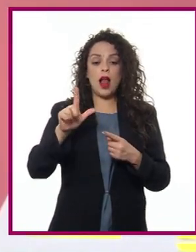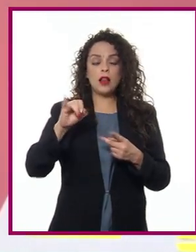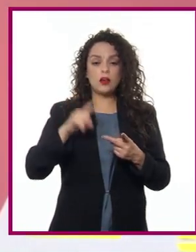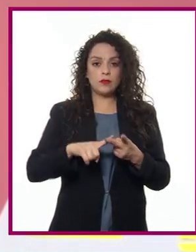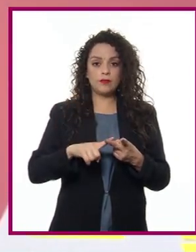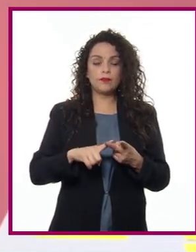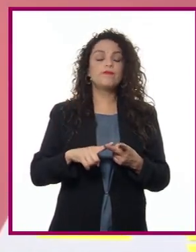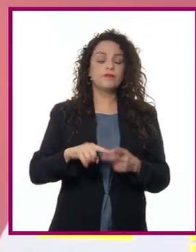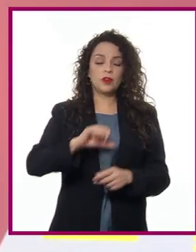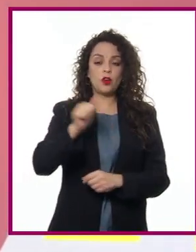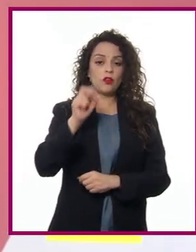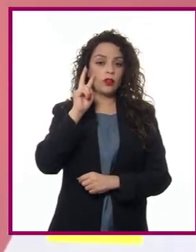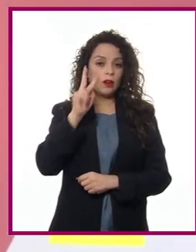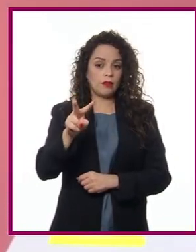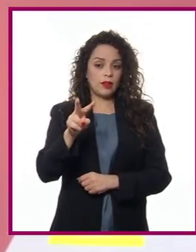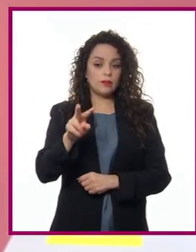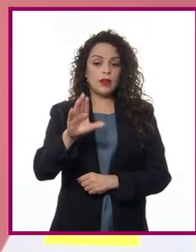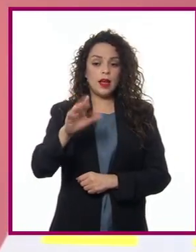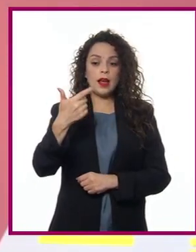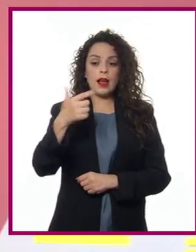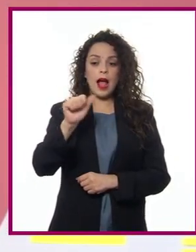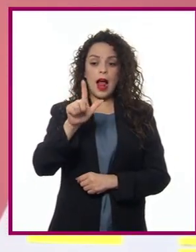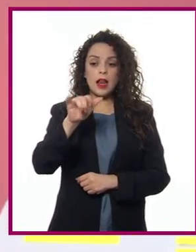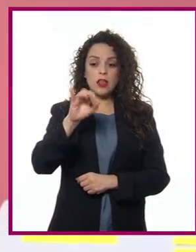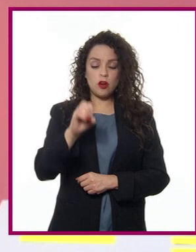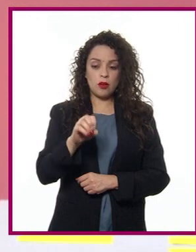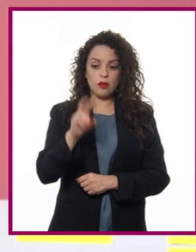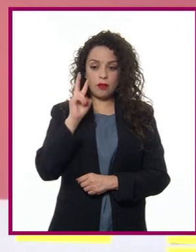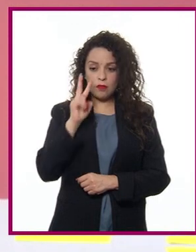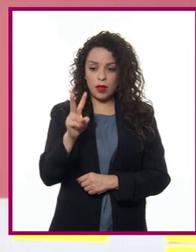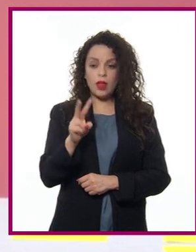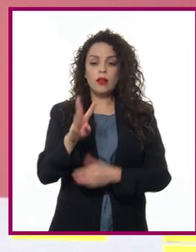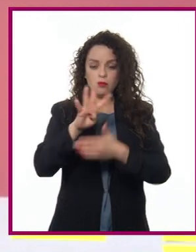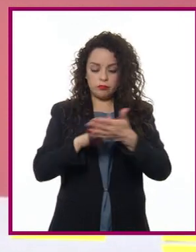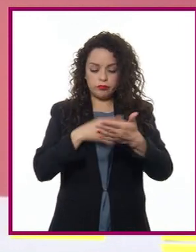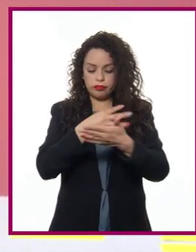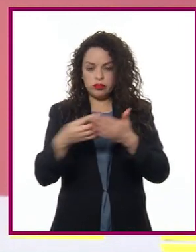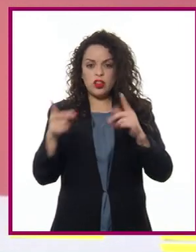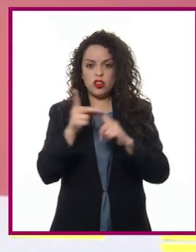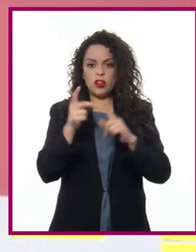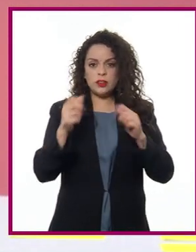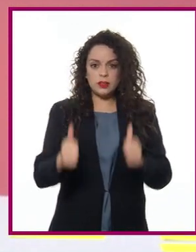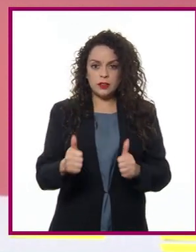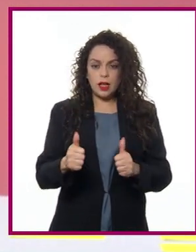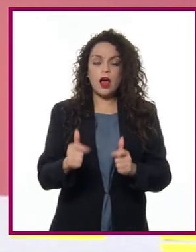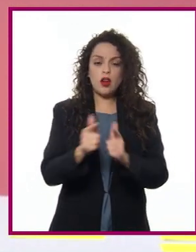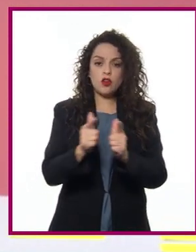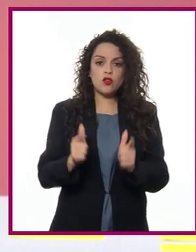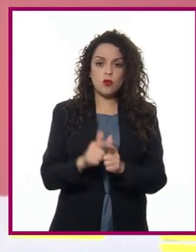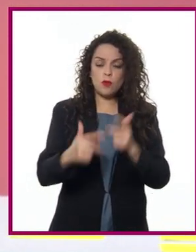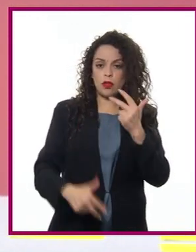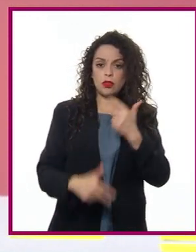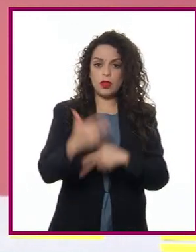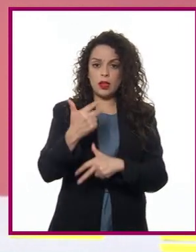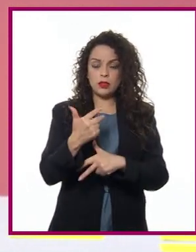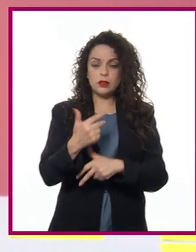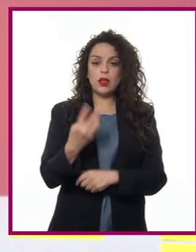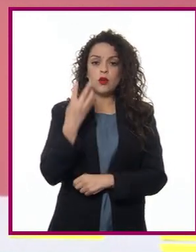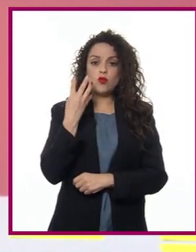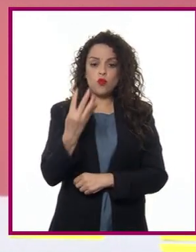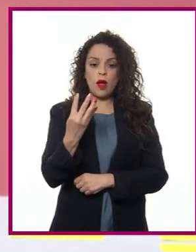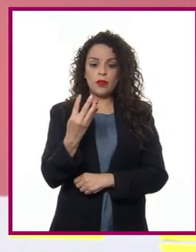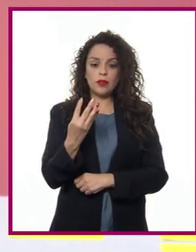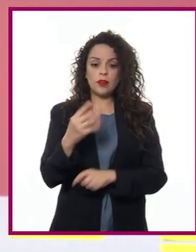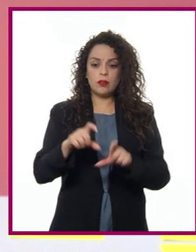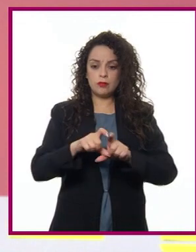El siguiente elemento sería el galio, que ubicamos en la tabla periódica. Está en el grupo 13, periodo 4,